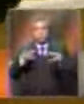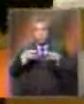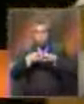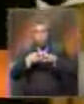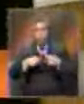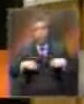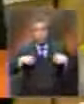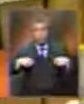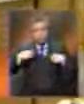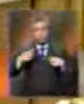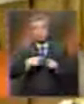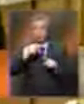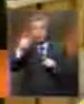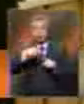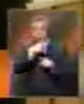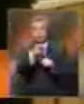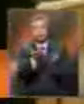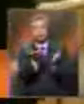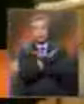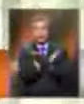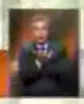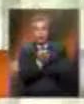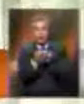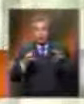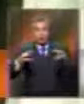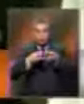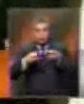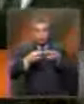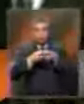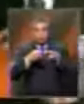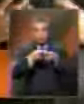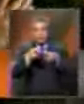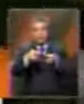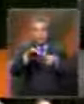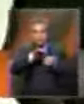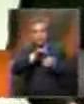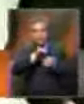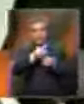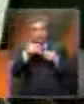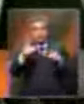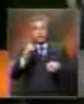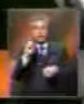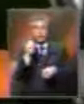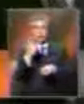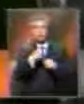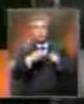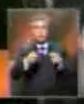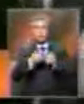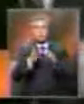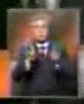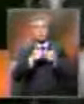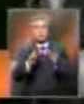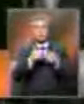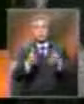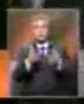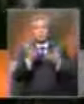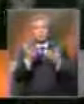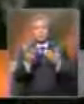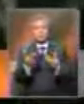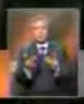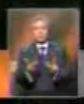jóvenes científicos de otros colegios, los que se fueron perdiendo a medida que sus integrantes salían de cuarto medio.